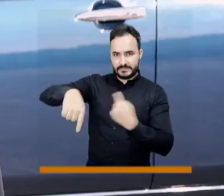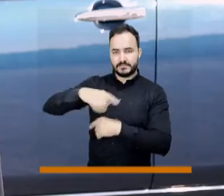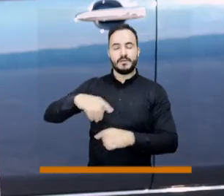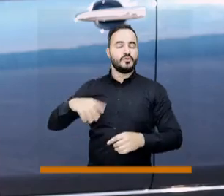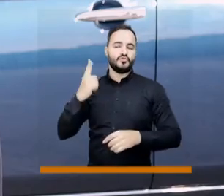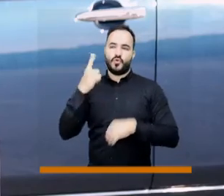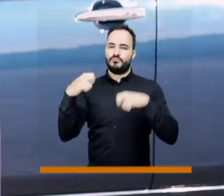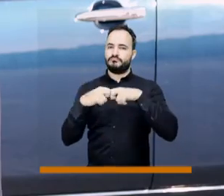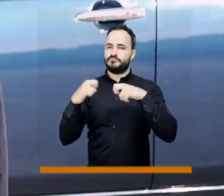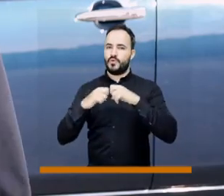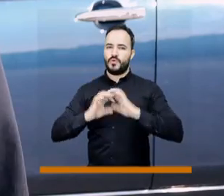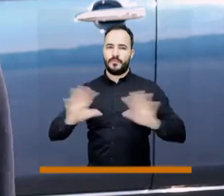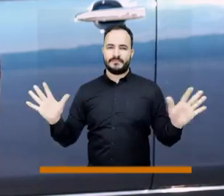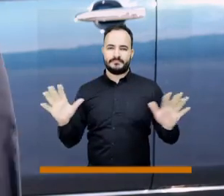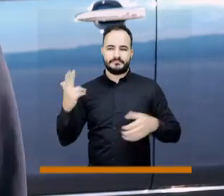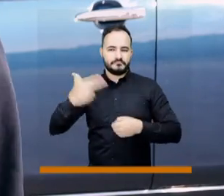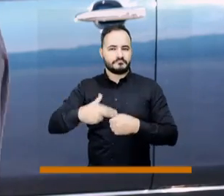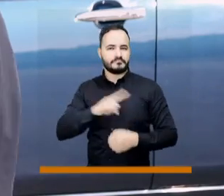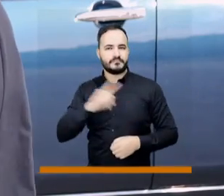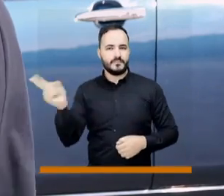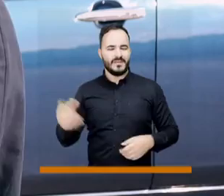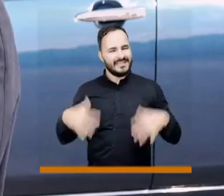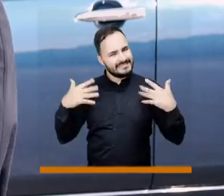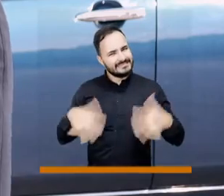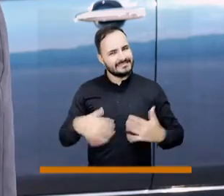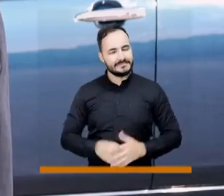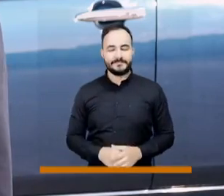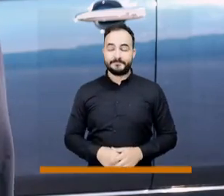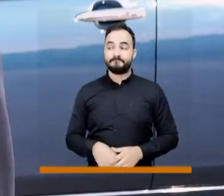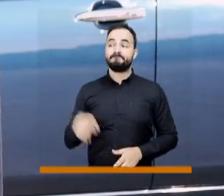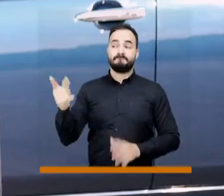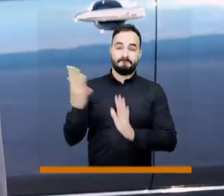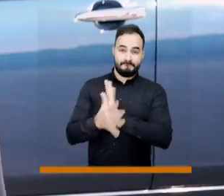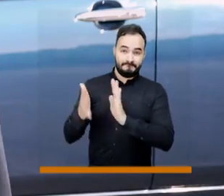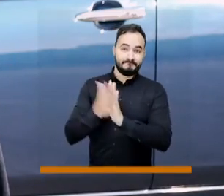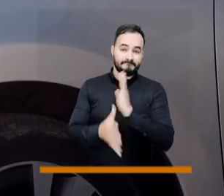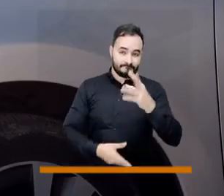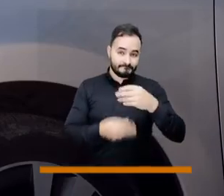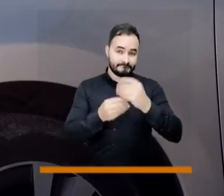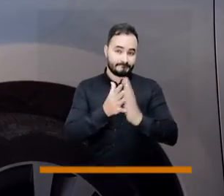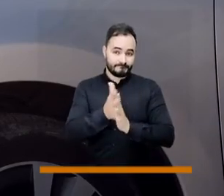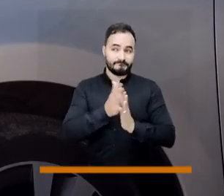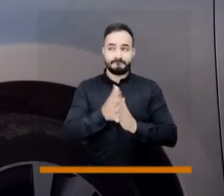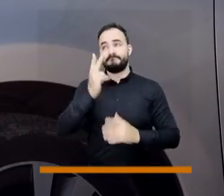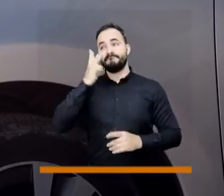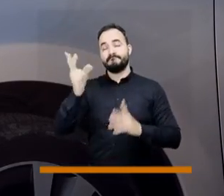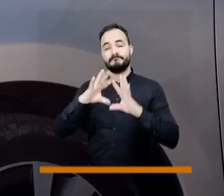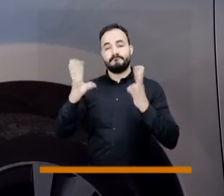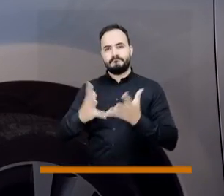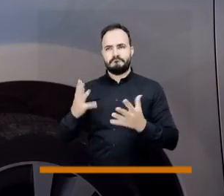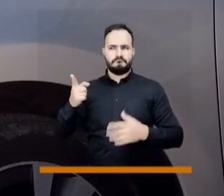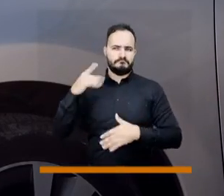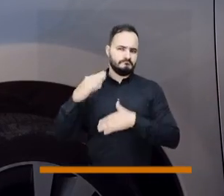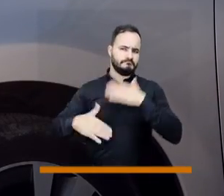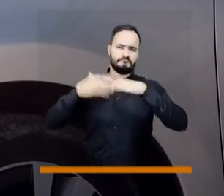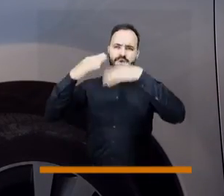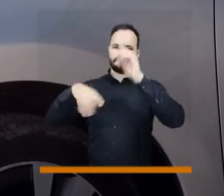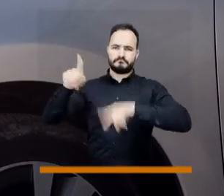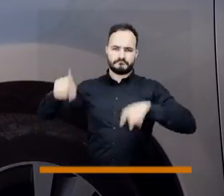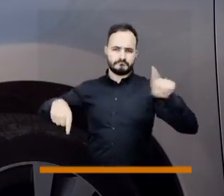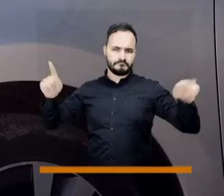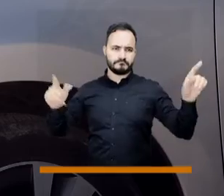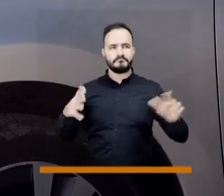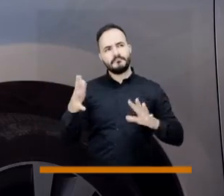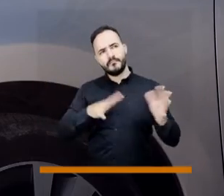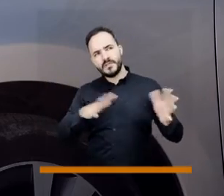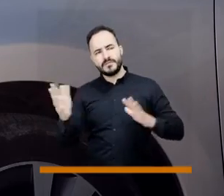enormes por ese tránsito. No, y para complementar un poco lo que dice Ricardo, a nivel mundial vemos avances muy grandes.